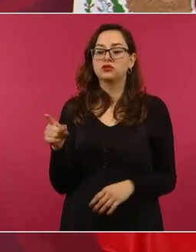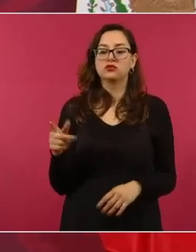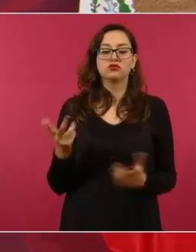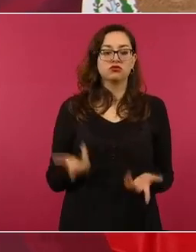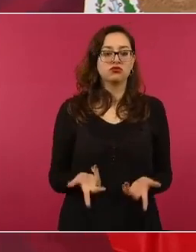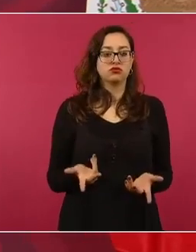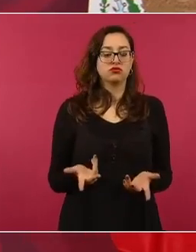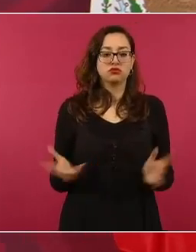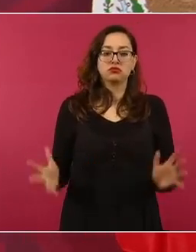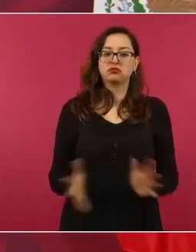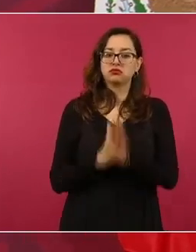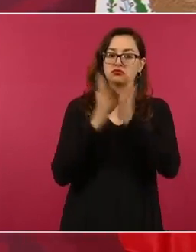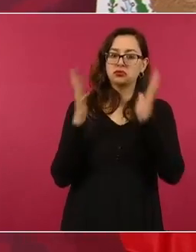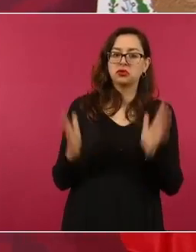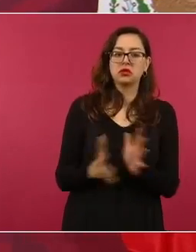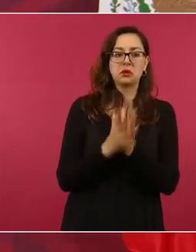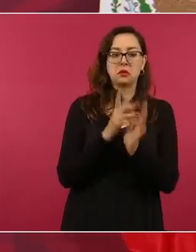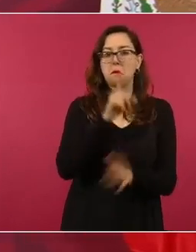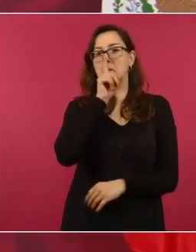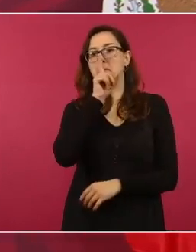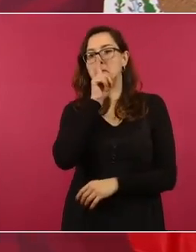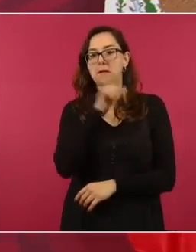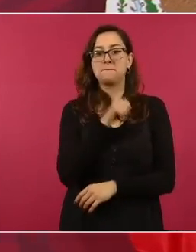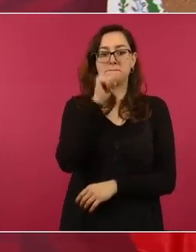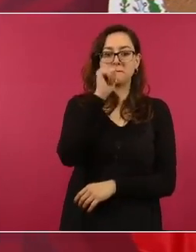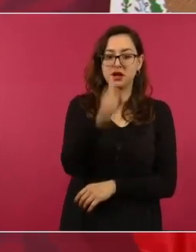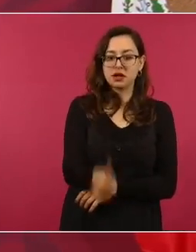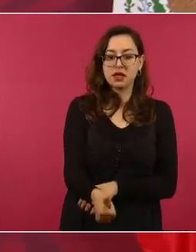imaginarios. Aquí los que